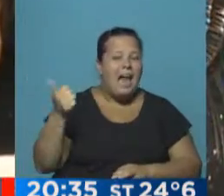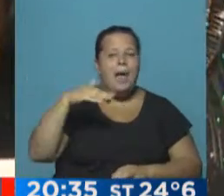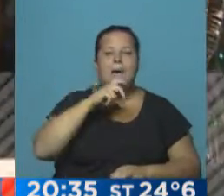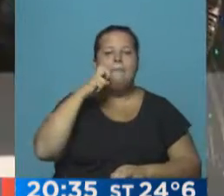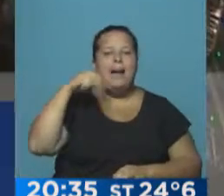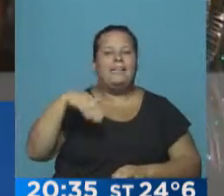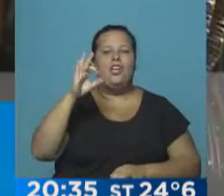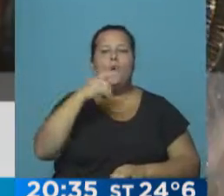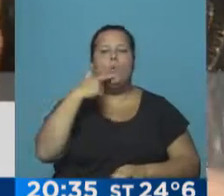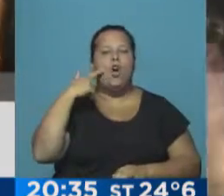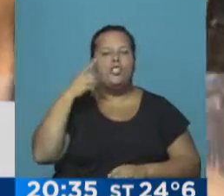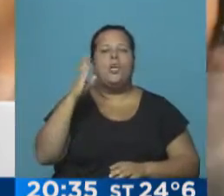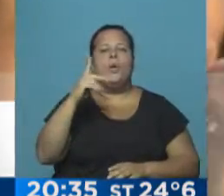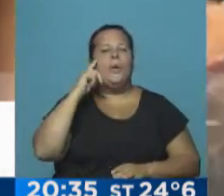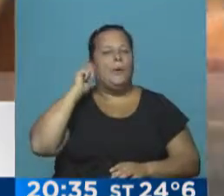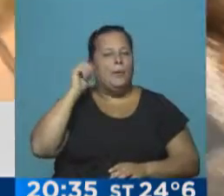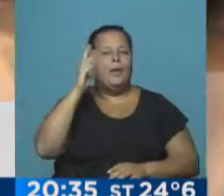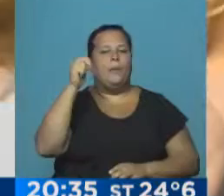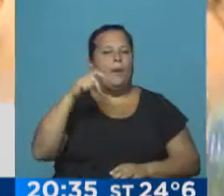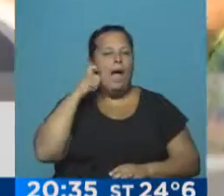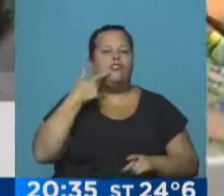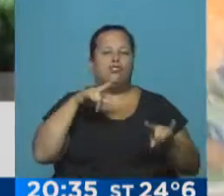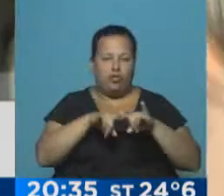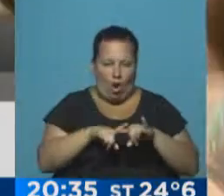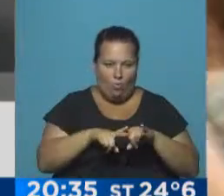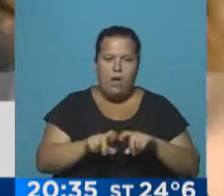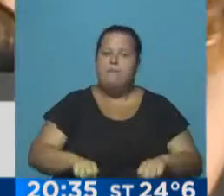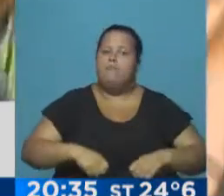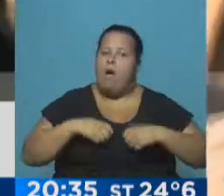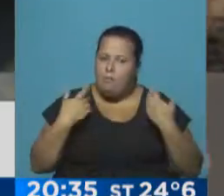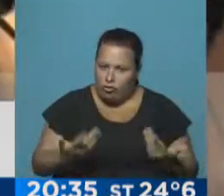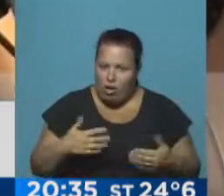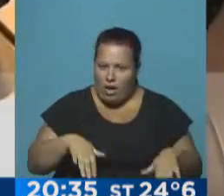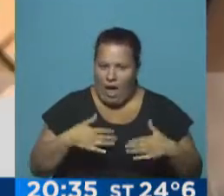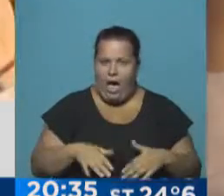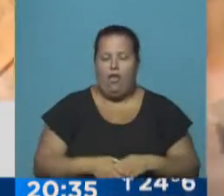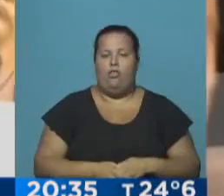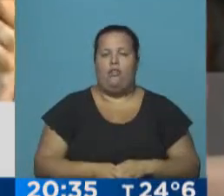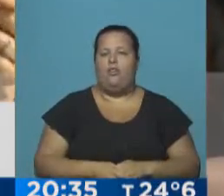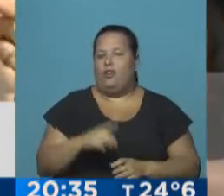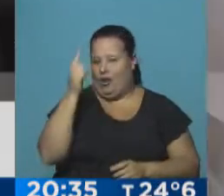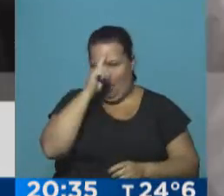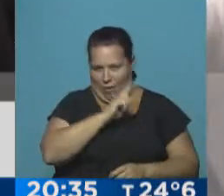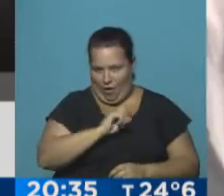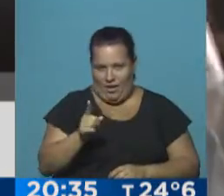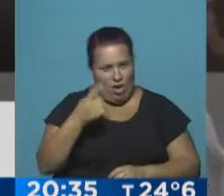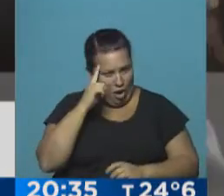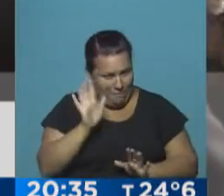Martín Bossi, por su Big Bang Show. Es una emoción muy grande, ¿no? No puedo creer.